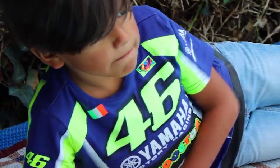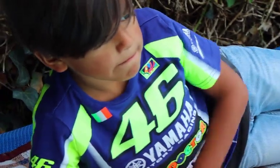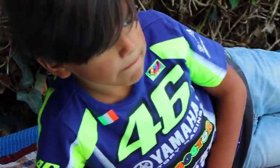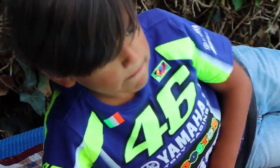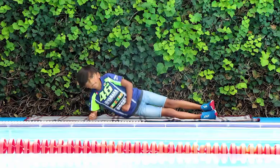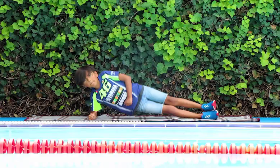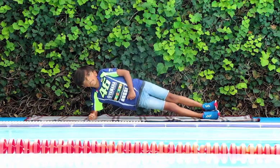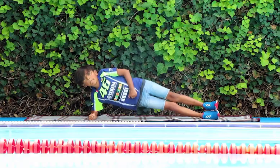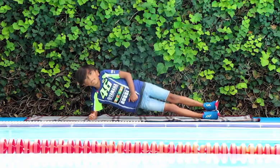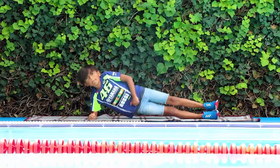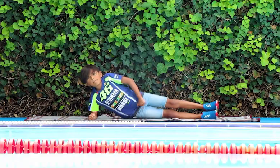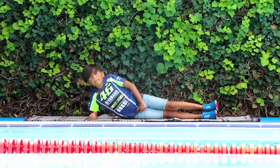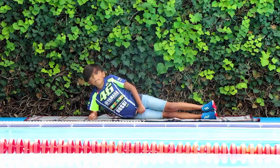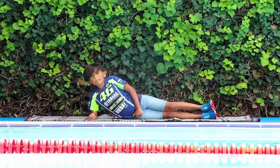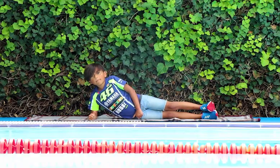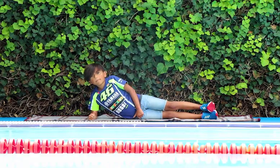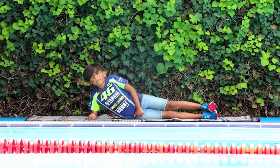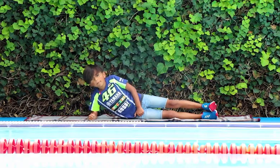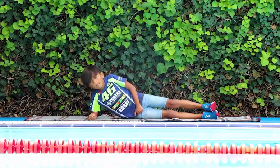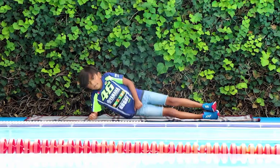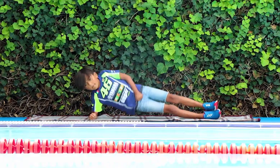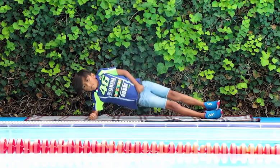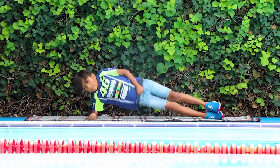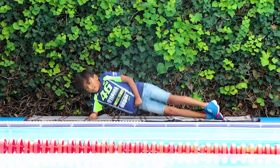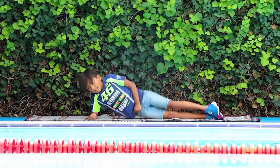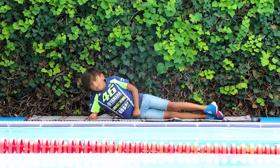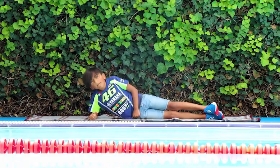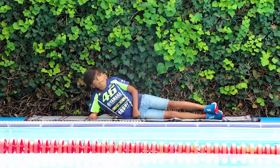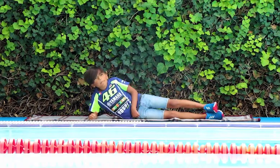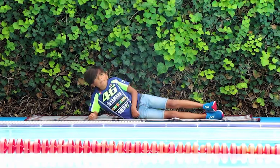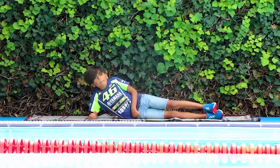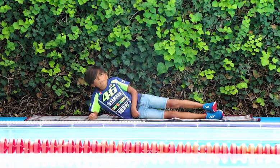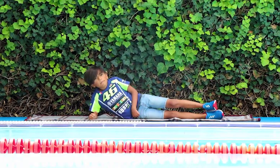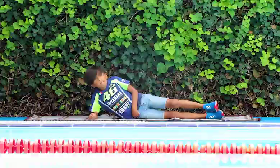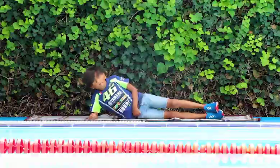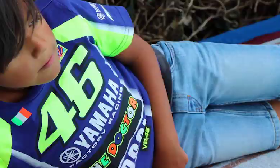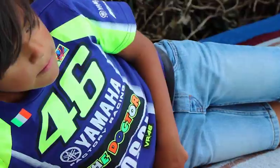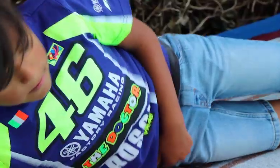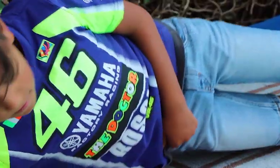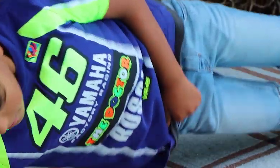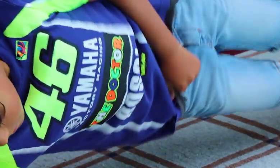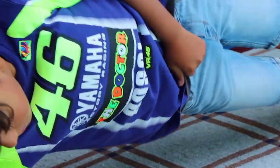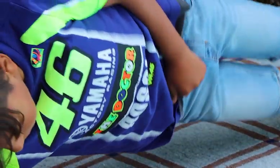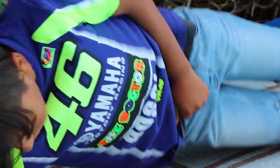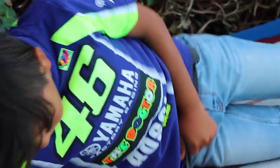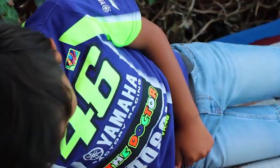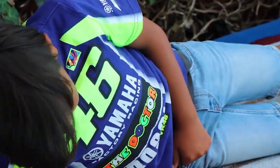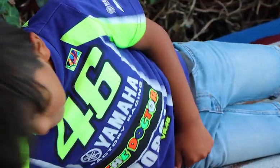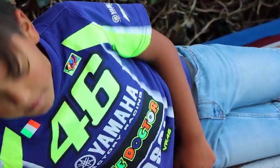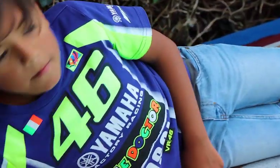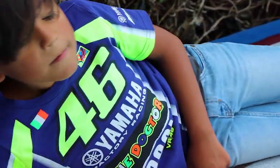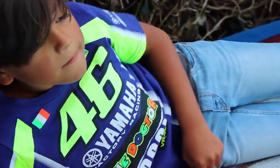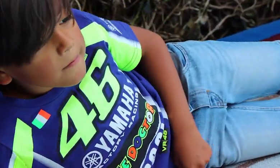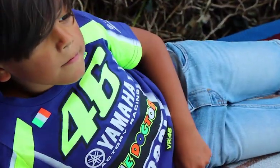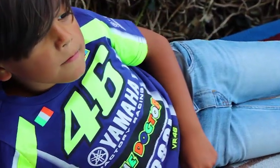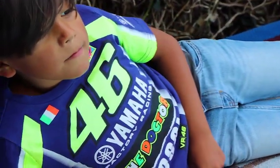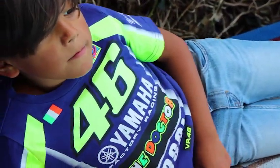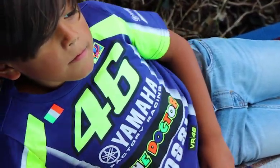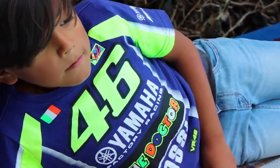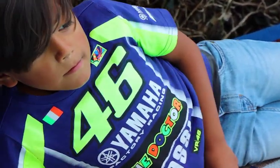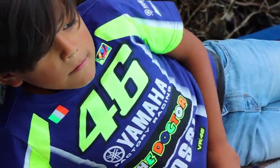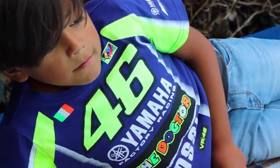veces. Una. Dos. Tres. Respiramos.